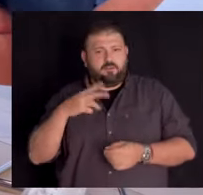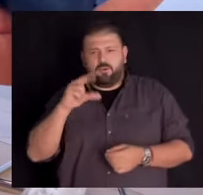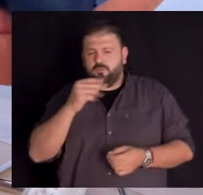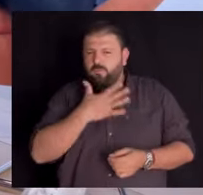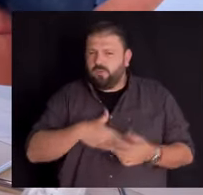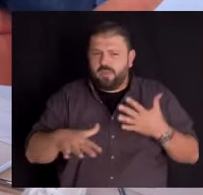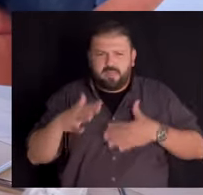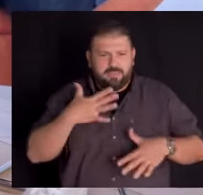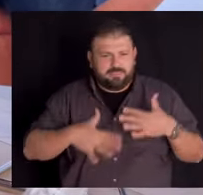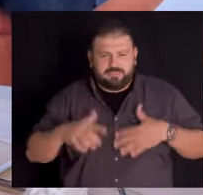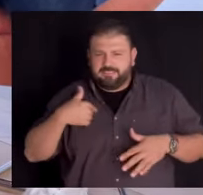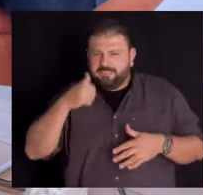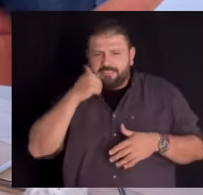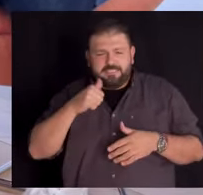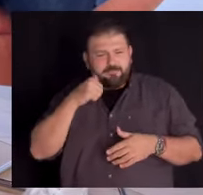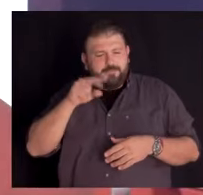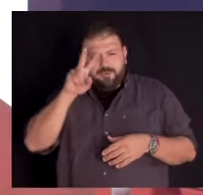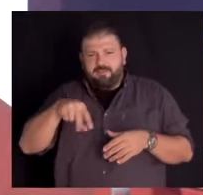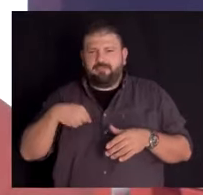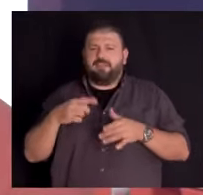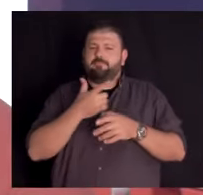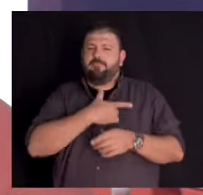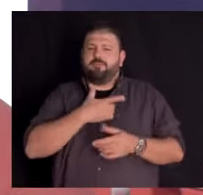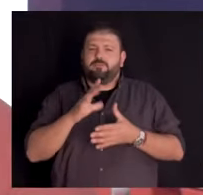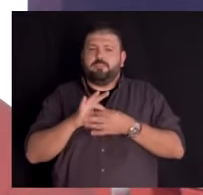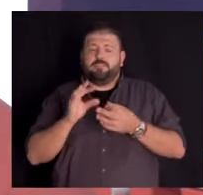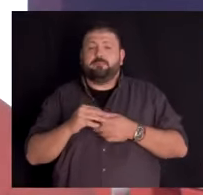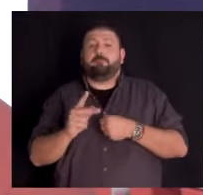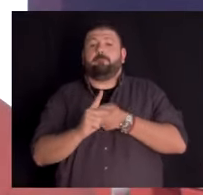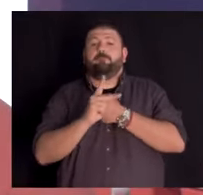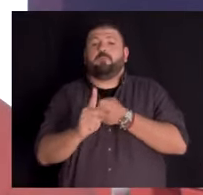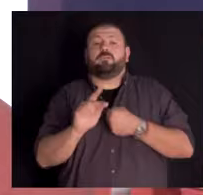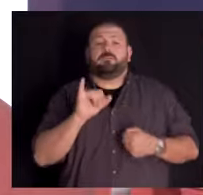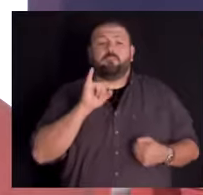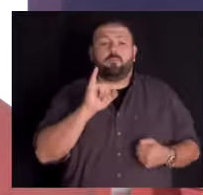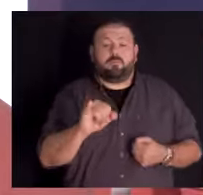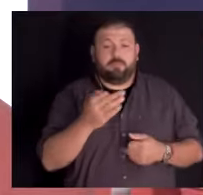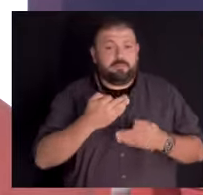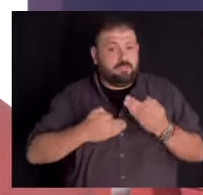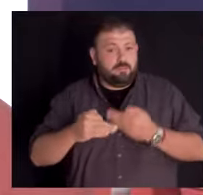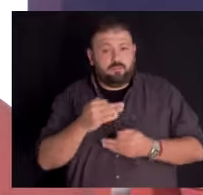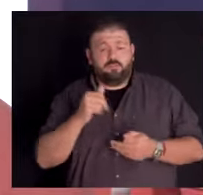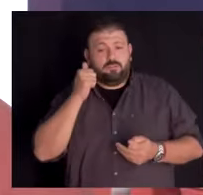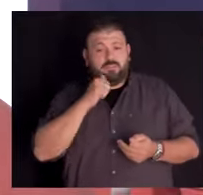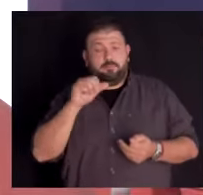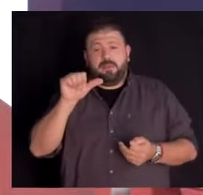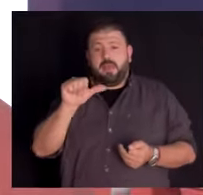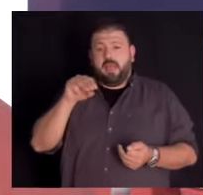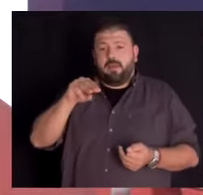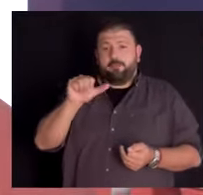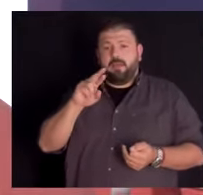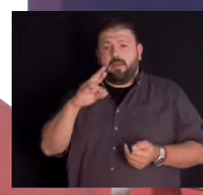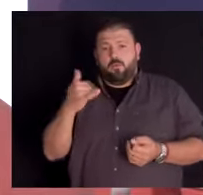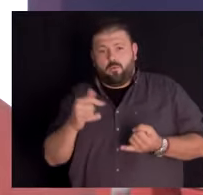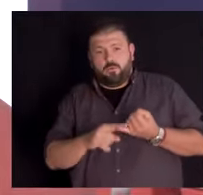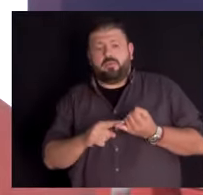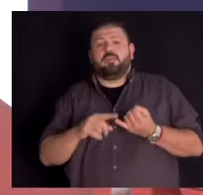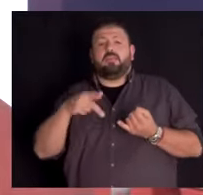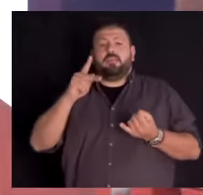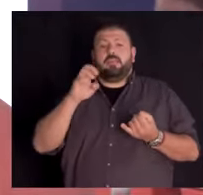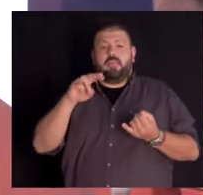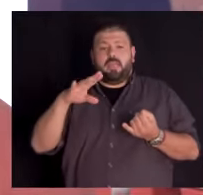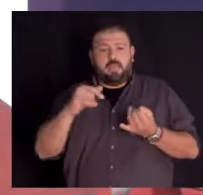recordárselos, en verdad estamos súper emocionados porque el próximo jueves pues vamos a tener la participación de Amaury Vergara, de Kenia Vergara, de